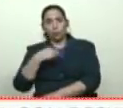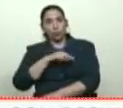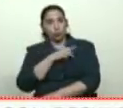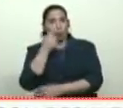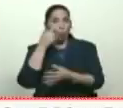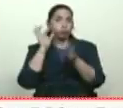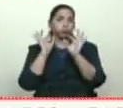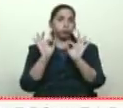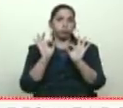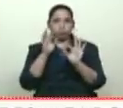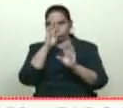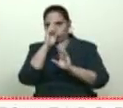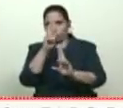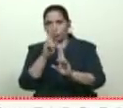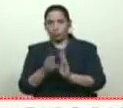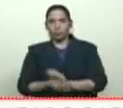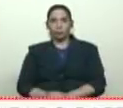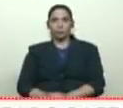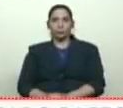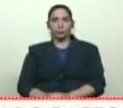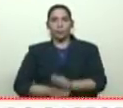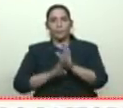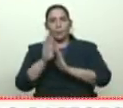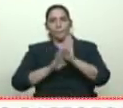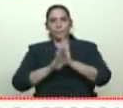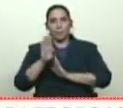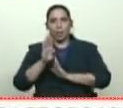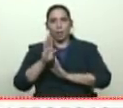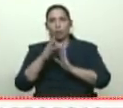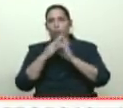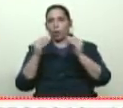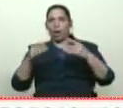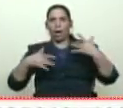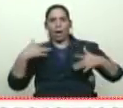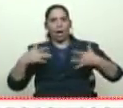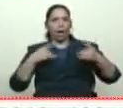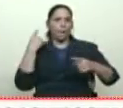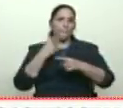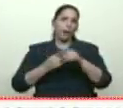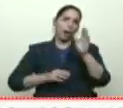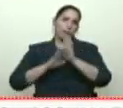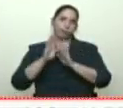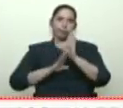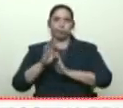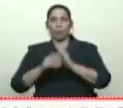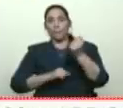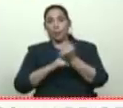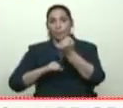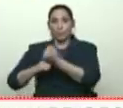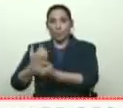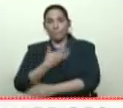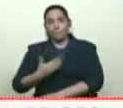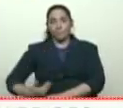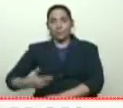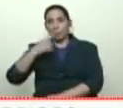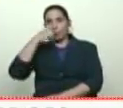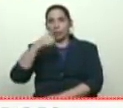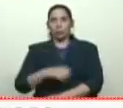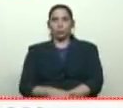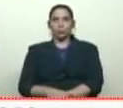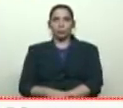cuidadosos, respetuosos y desarrollaremos las actividades que tengamos que desarrollar para apoyar al presidente en